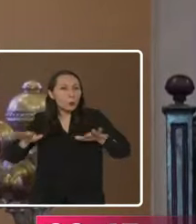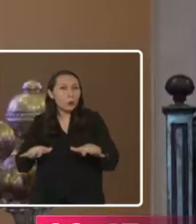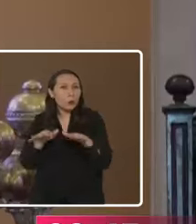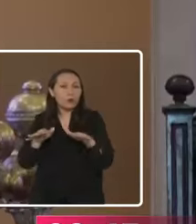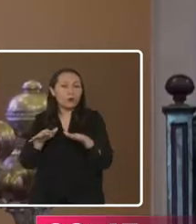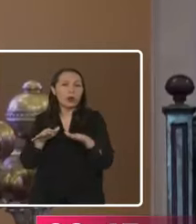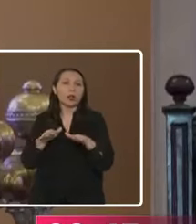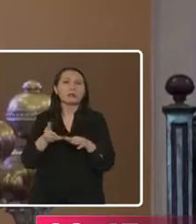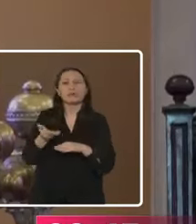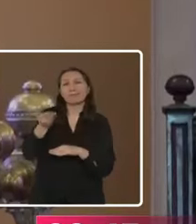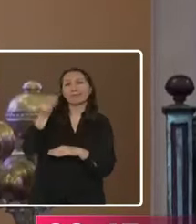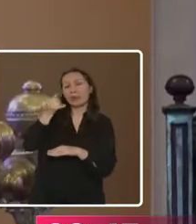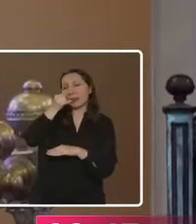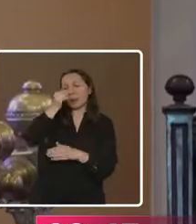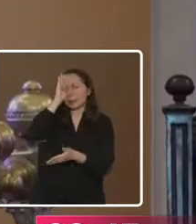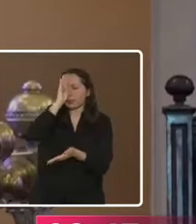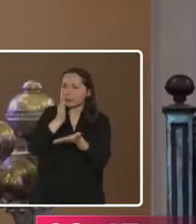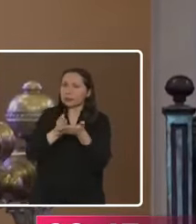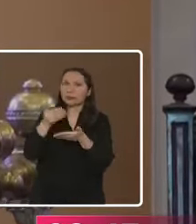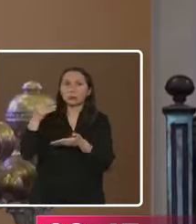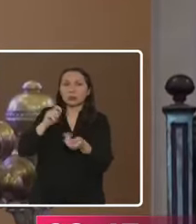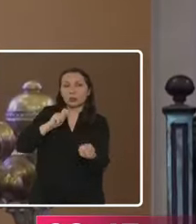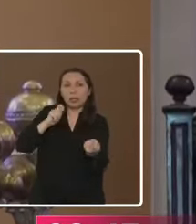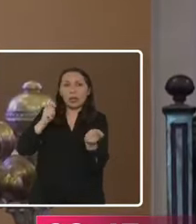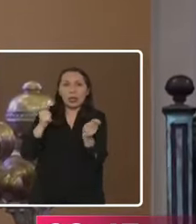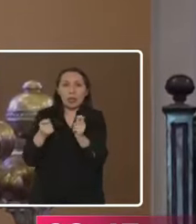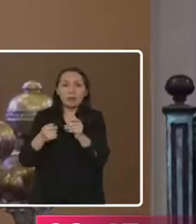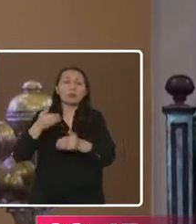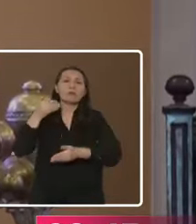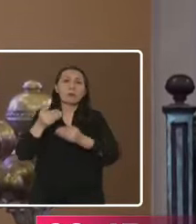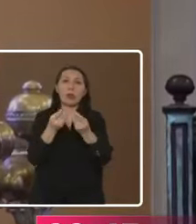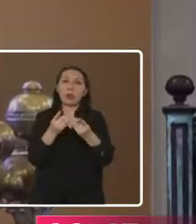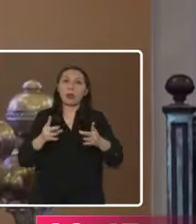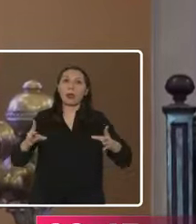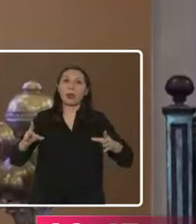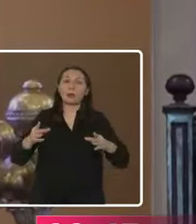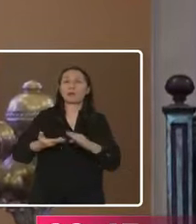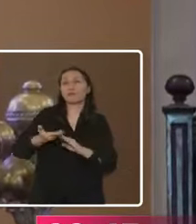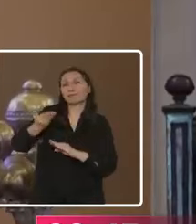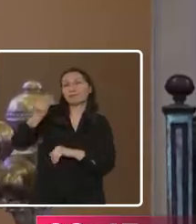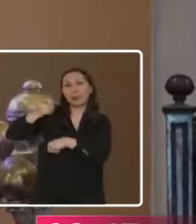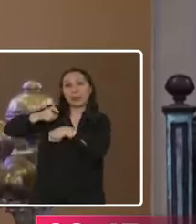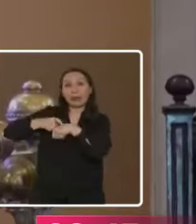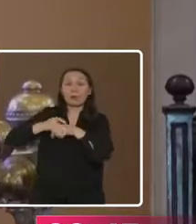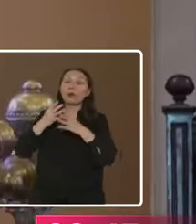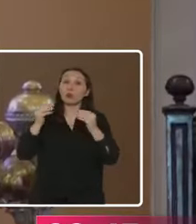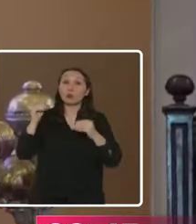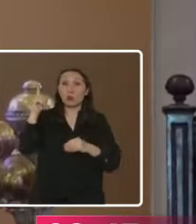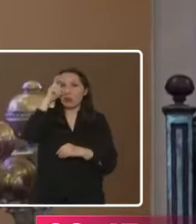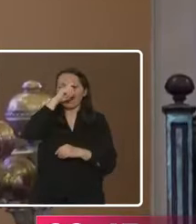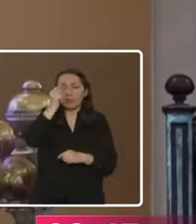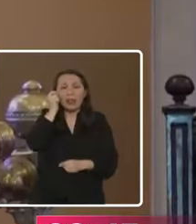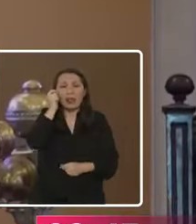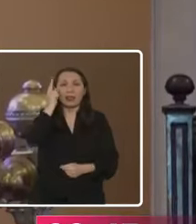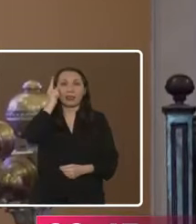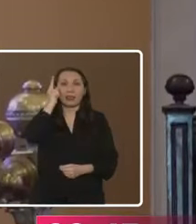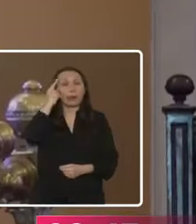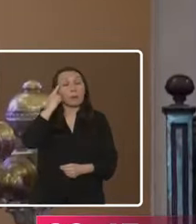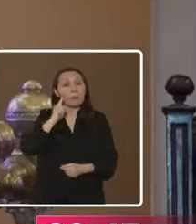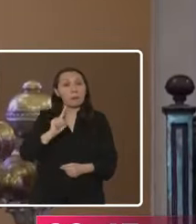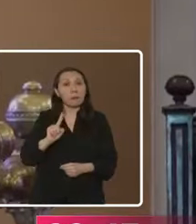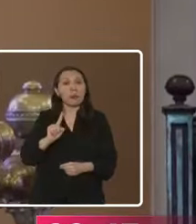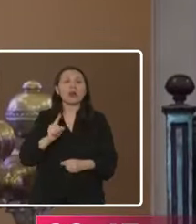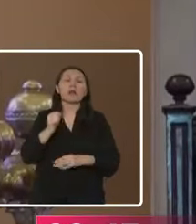esfuerzos en una época decisiva de la transición a la democracia. Una época para varios difíciles de comprender, pero